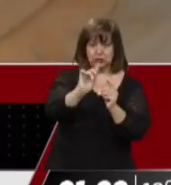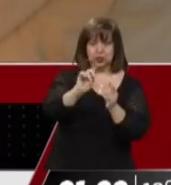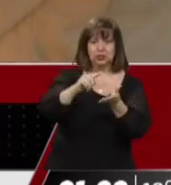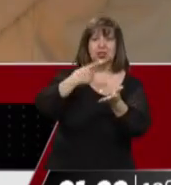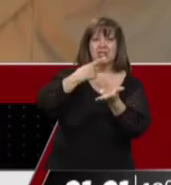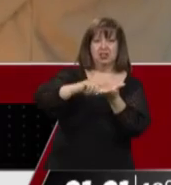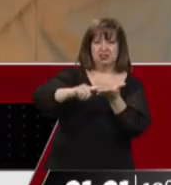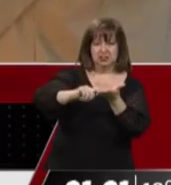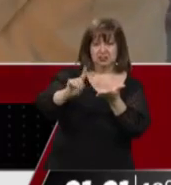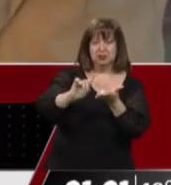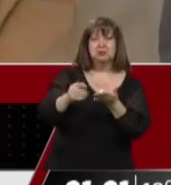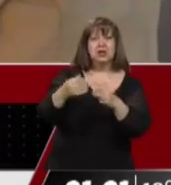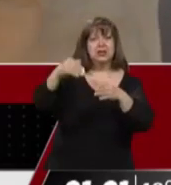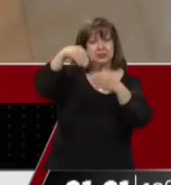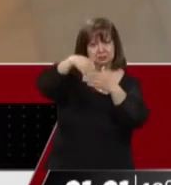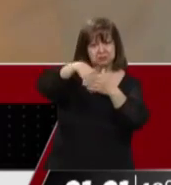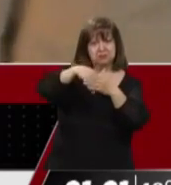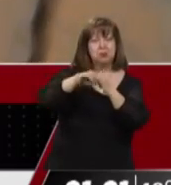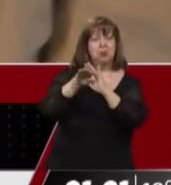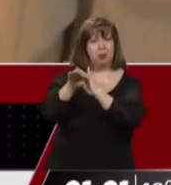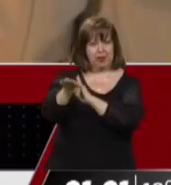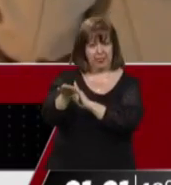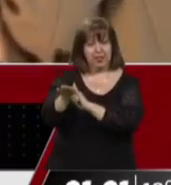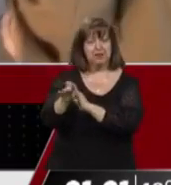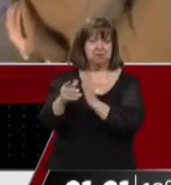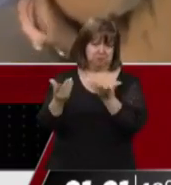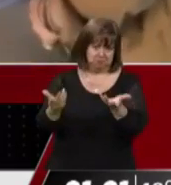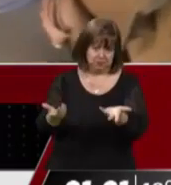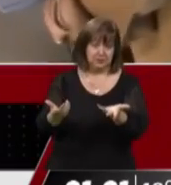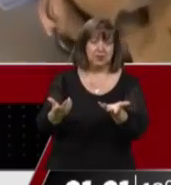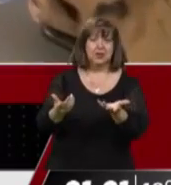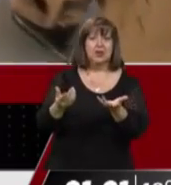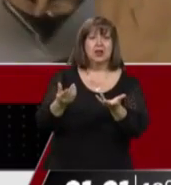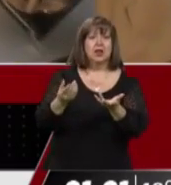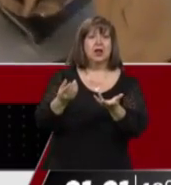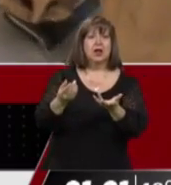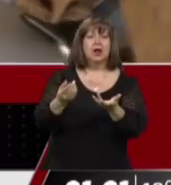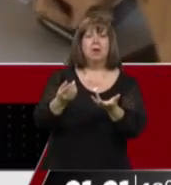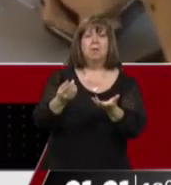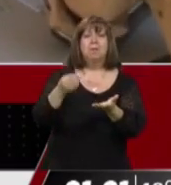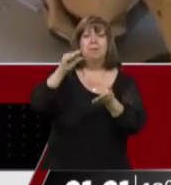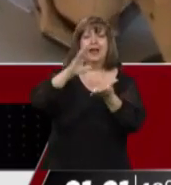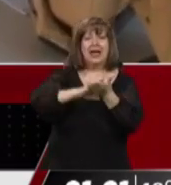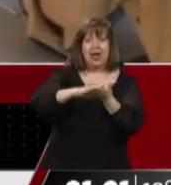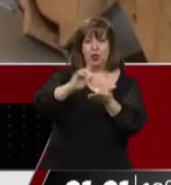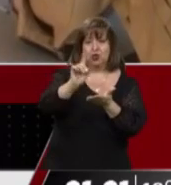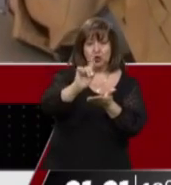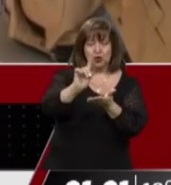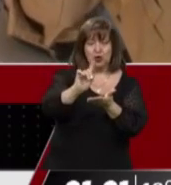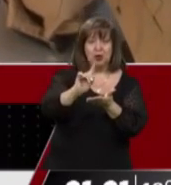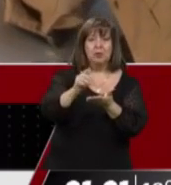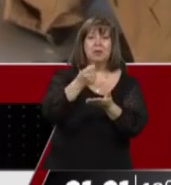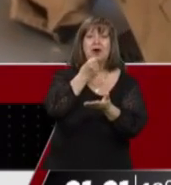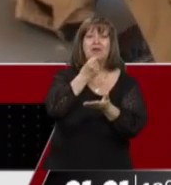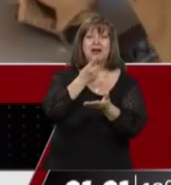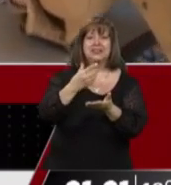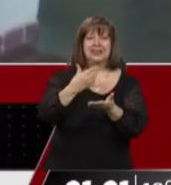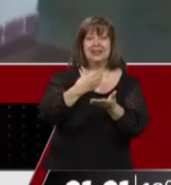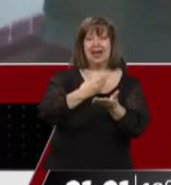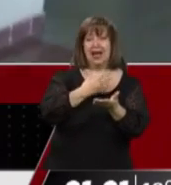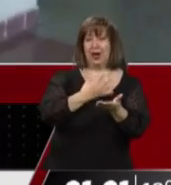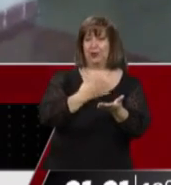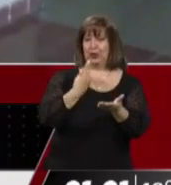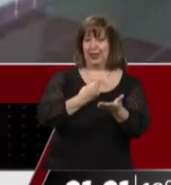en cualquiera de los casos es válido Y nosotros recomendamos que sea no pegado para facilitarle la tarea